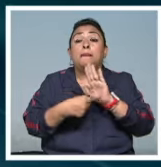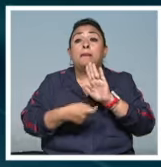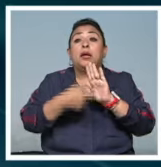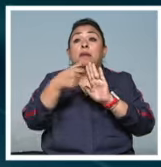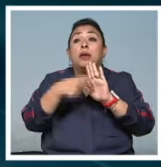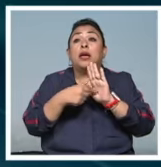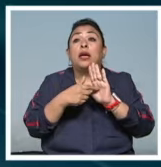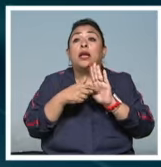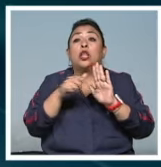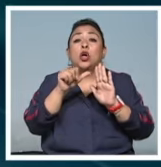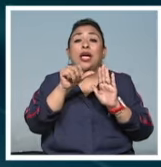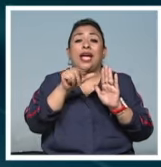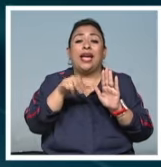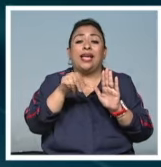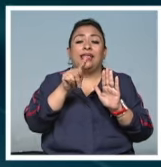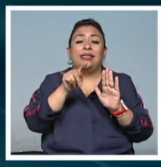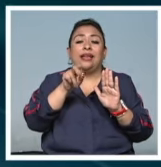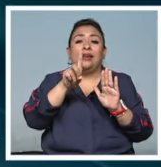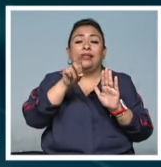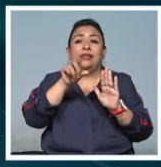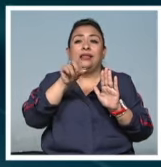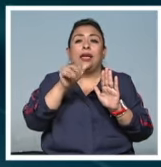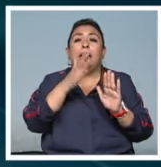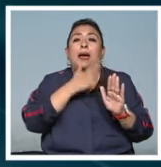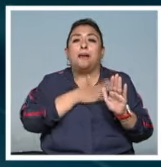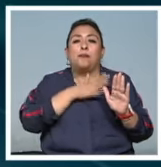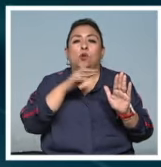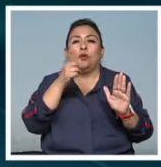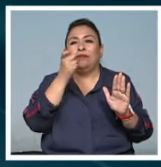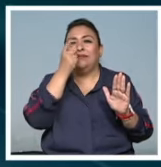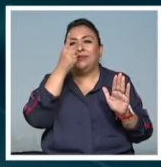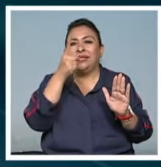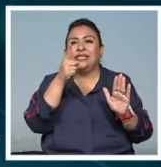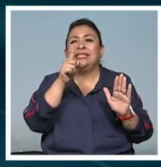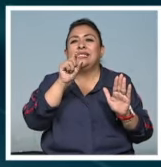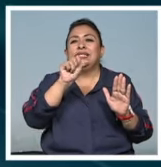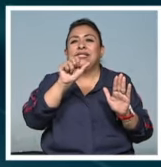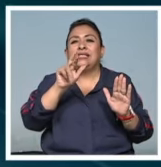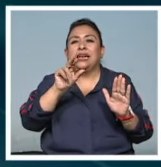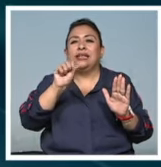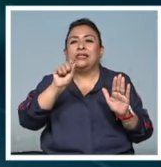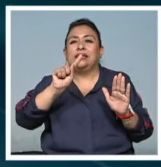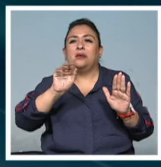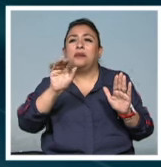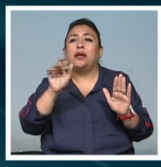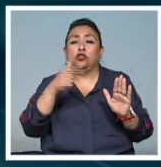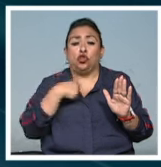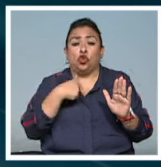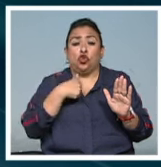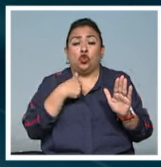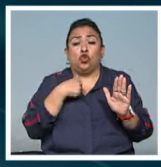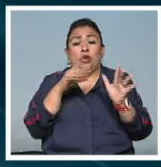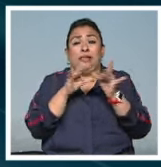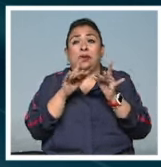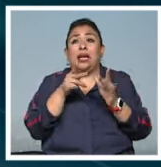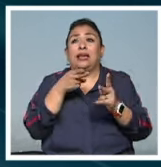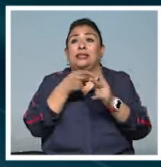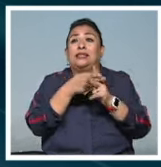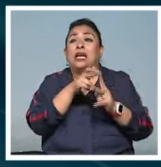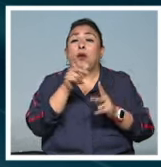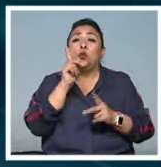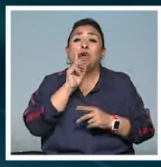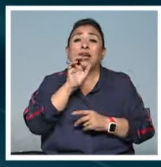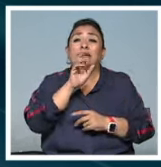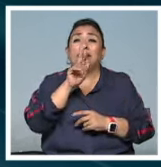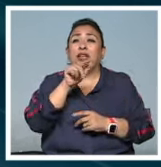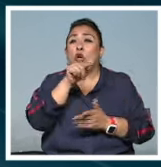que es La Antártida del Amor, de Sara Stritzberg. Un relato en primera persona del brutal asesinato de Cristina en